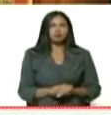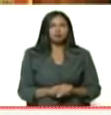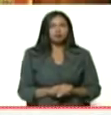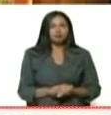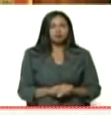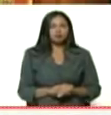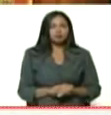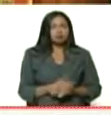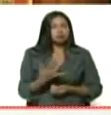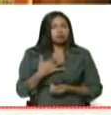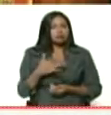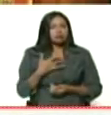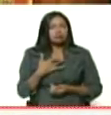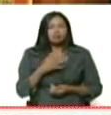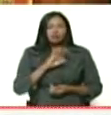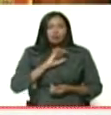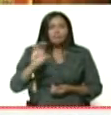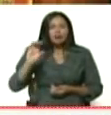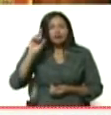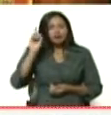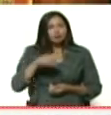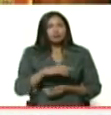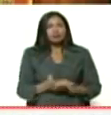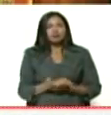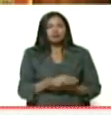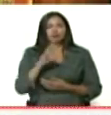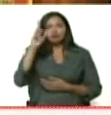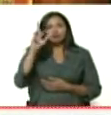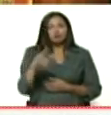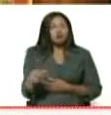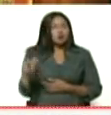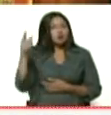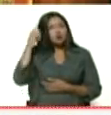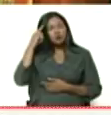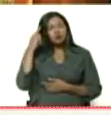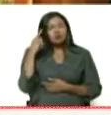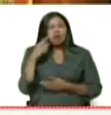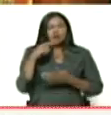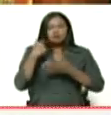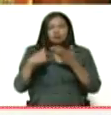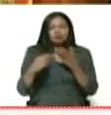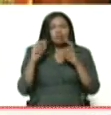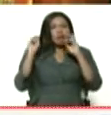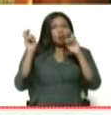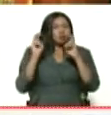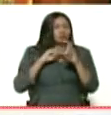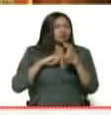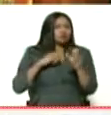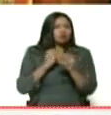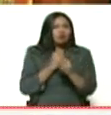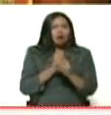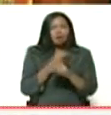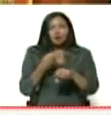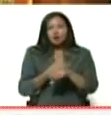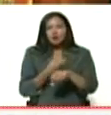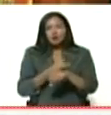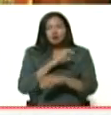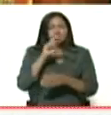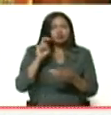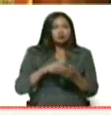con sentimiento patrio, todos los días, cada tema, en el gobierno